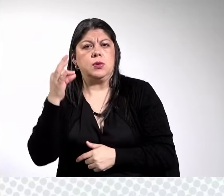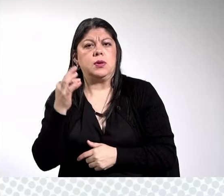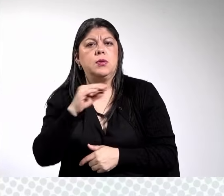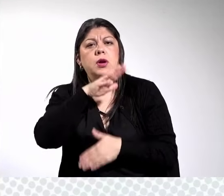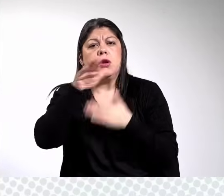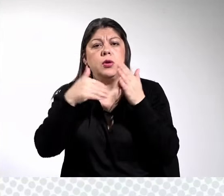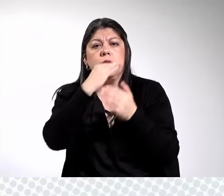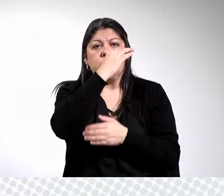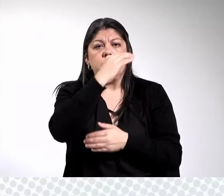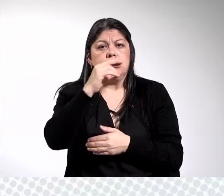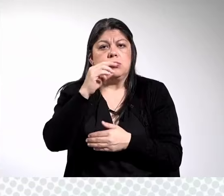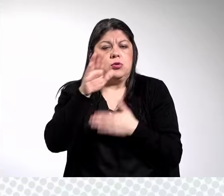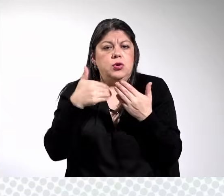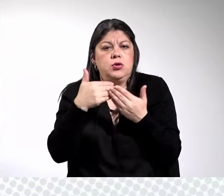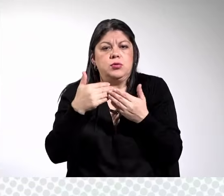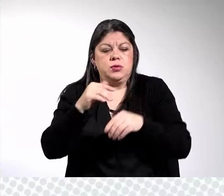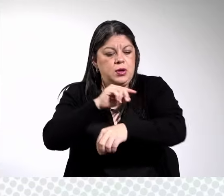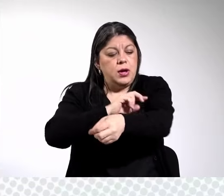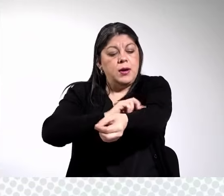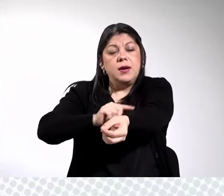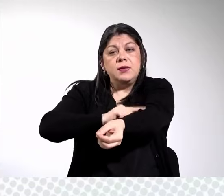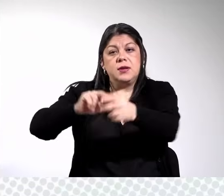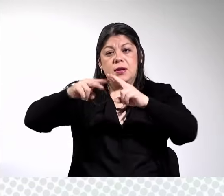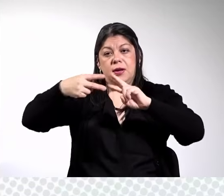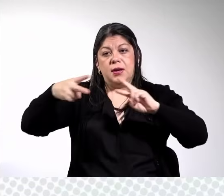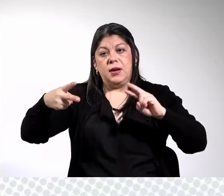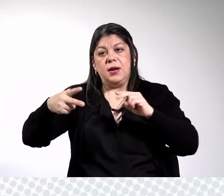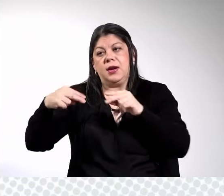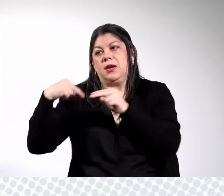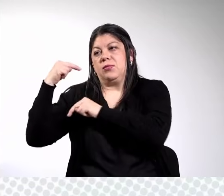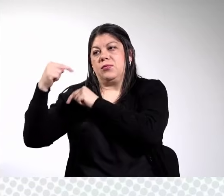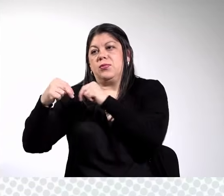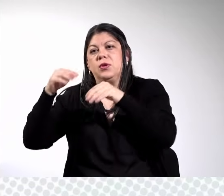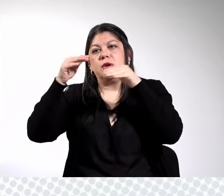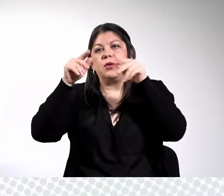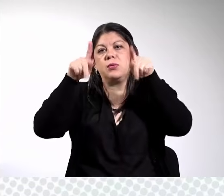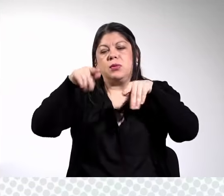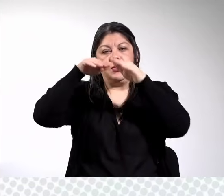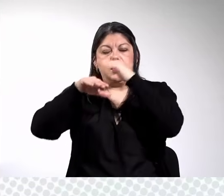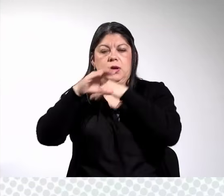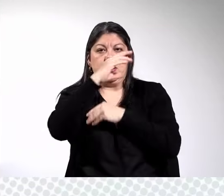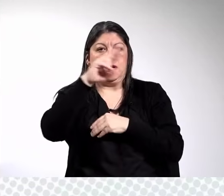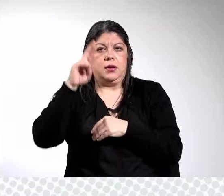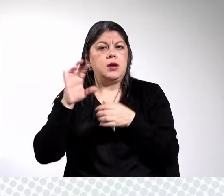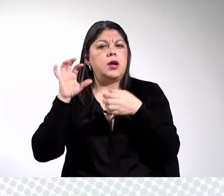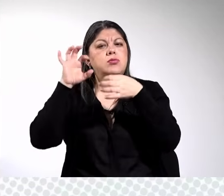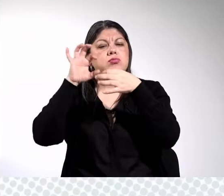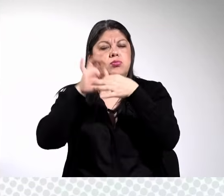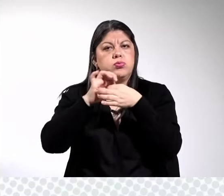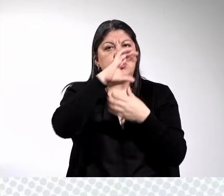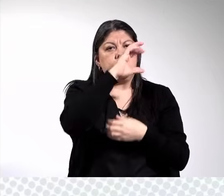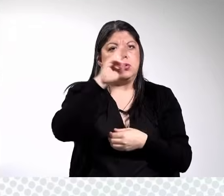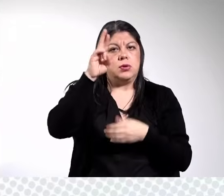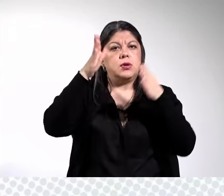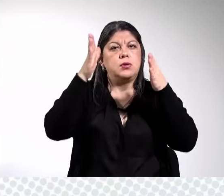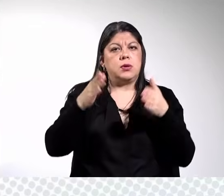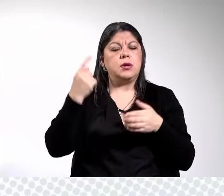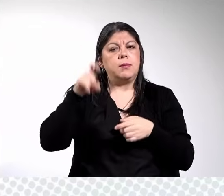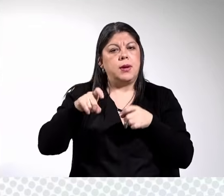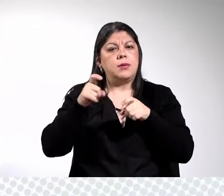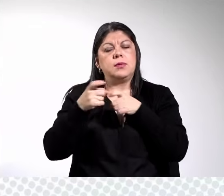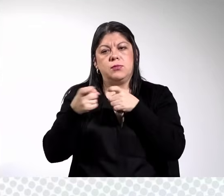todos tenemos sangre de algún migrante en nuestra historia. Así es que esto está pegado al ser costarricense y tenemos que